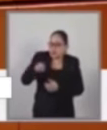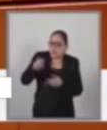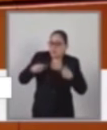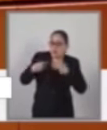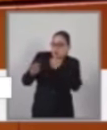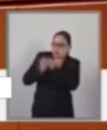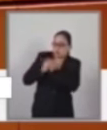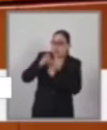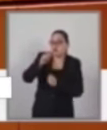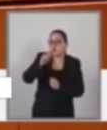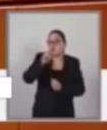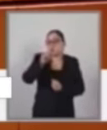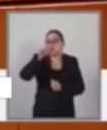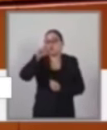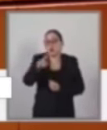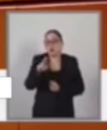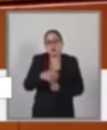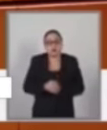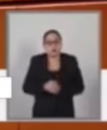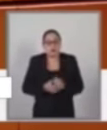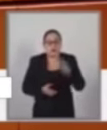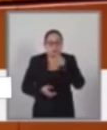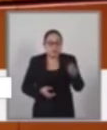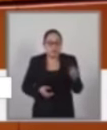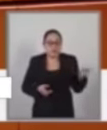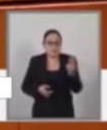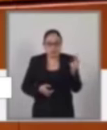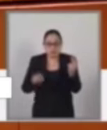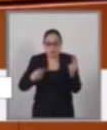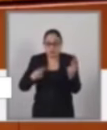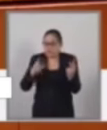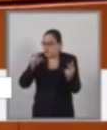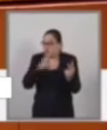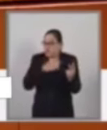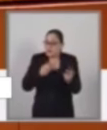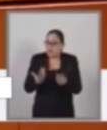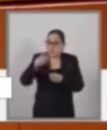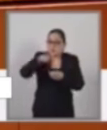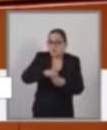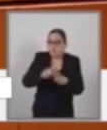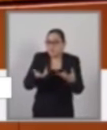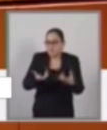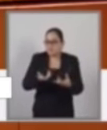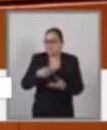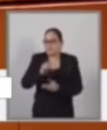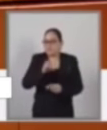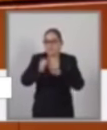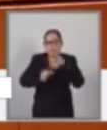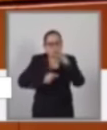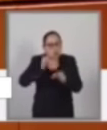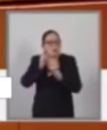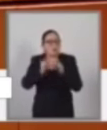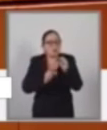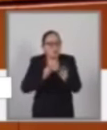del Consejo de Patrones de la República Mexicana, la Confederación Patronal, la Coparmex, ha dicho que con este nombramiento, con esta elección, con este